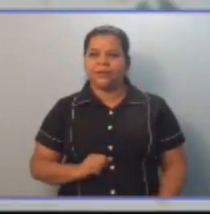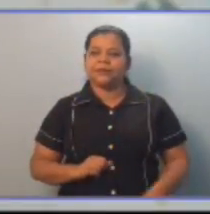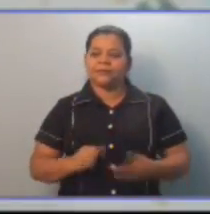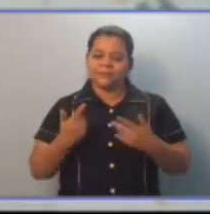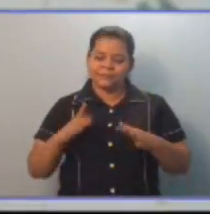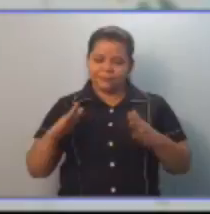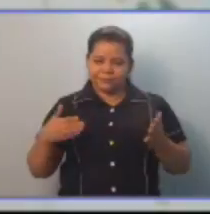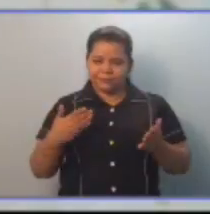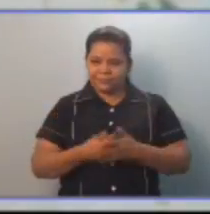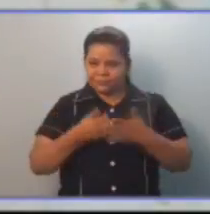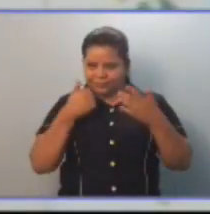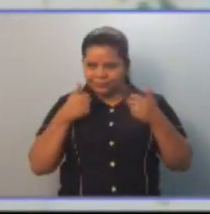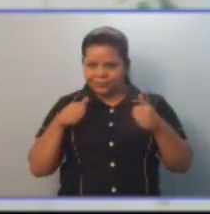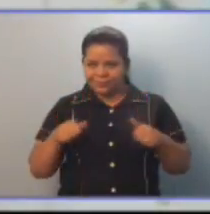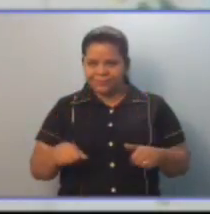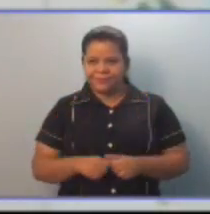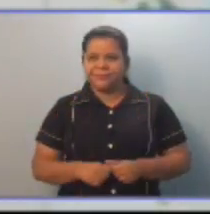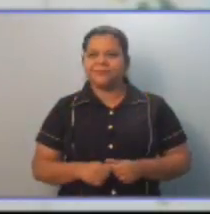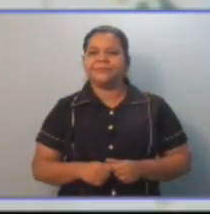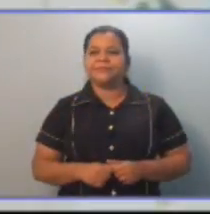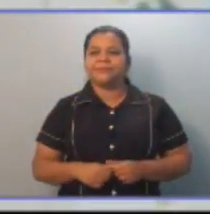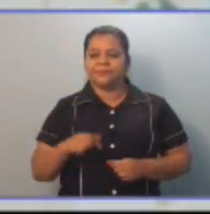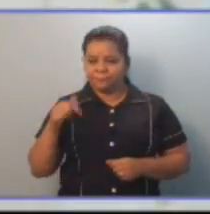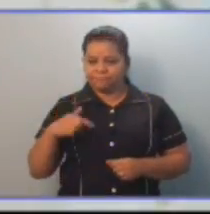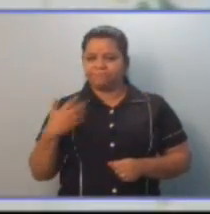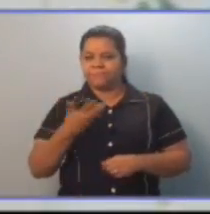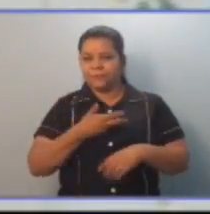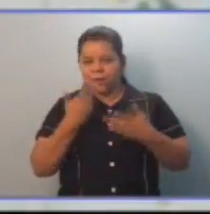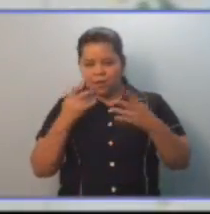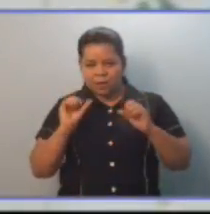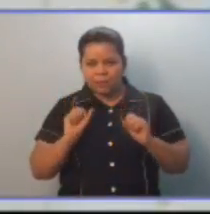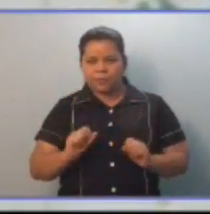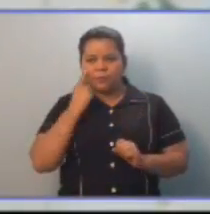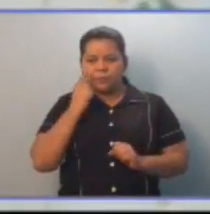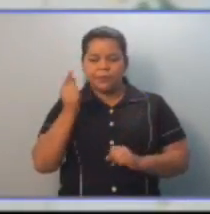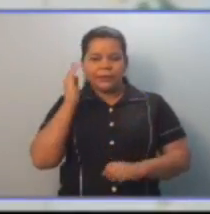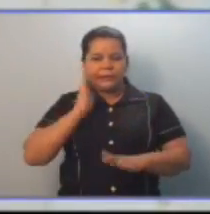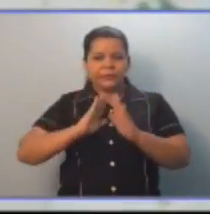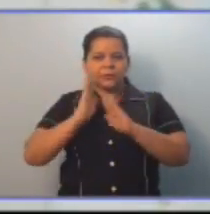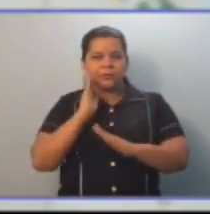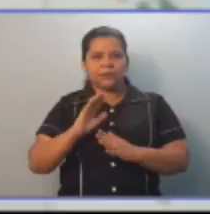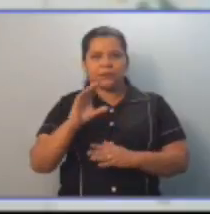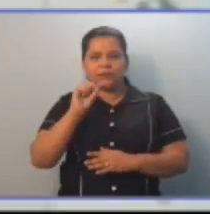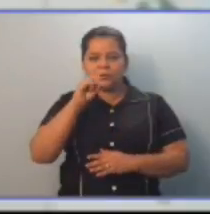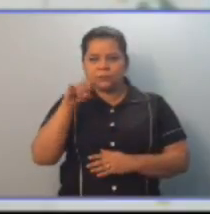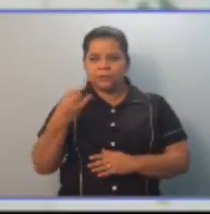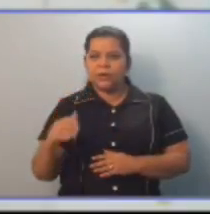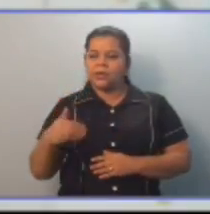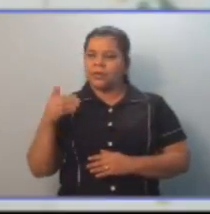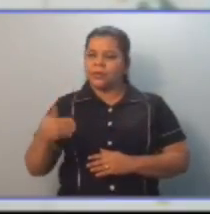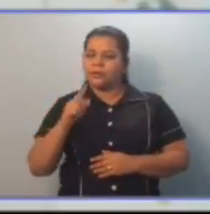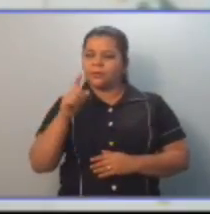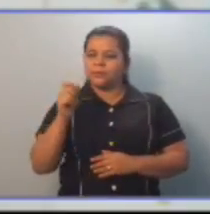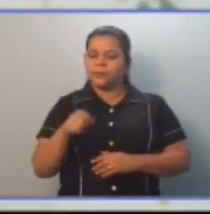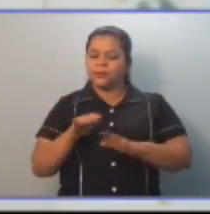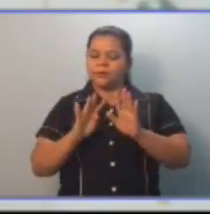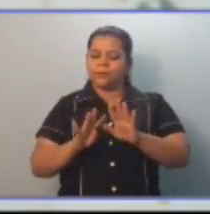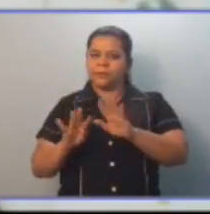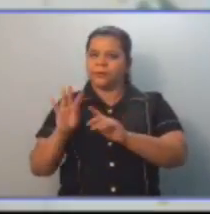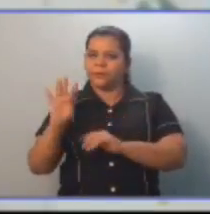lo cual hay que irle dando contenido. Entonces así podemos encontrar nosotros históricamente en la Sala de lo Constitucional, desde 1994 a la